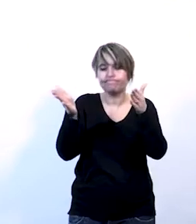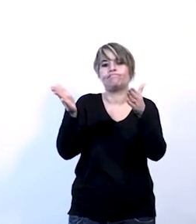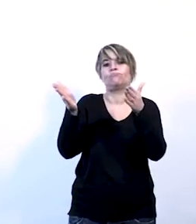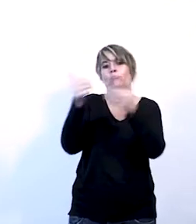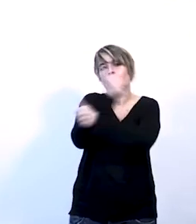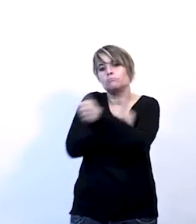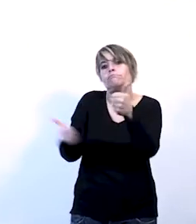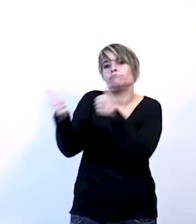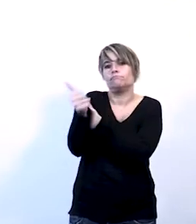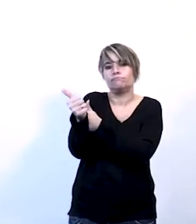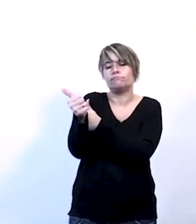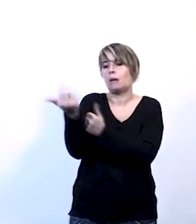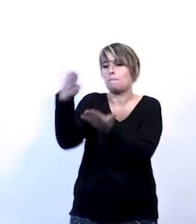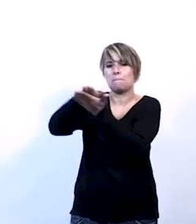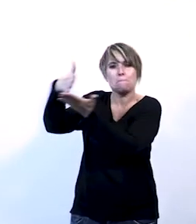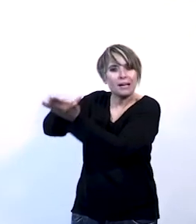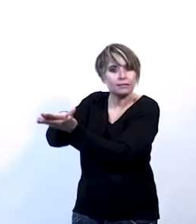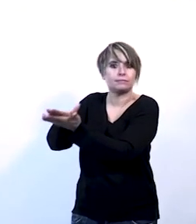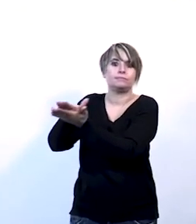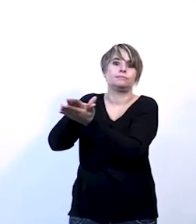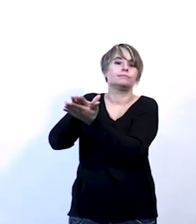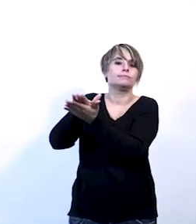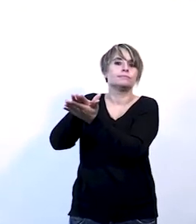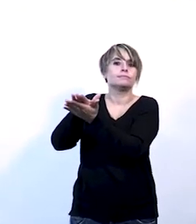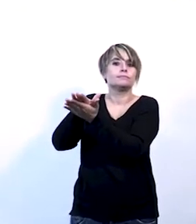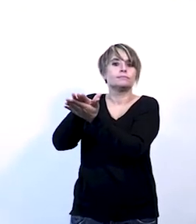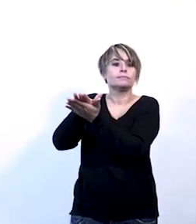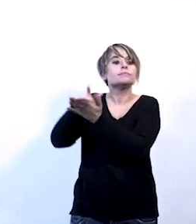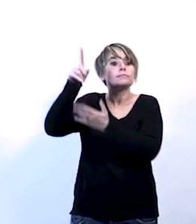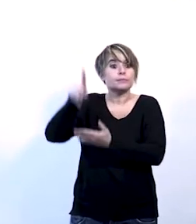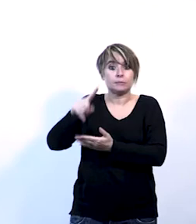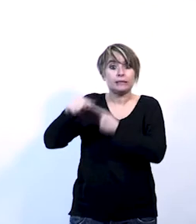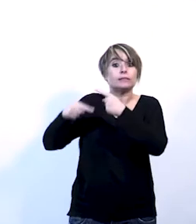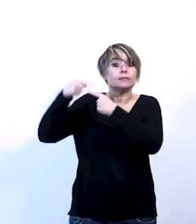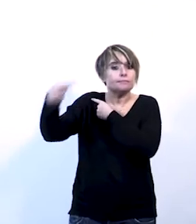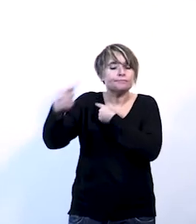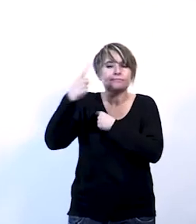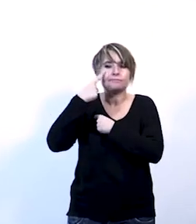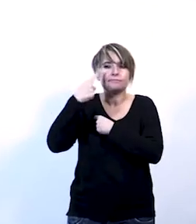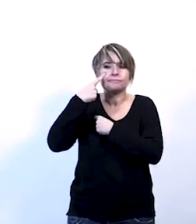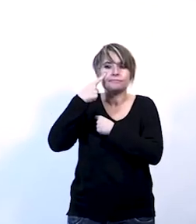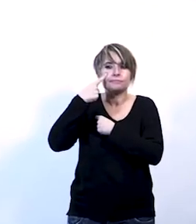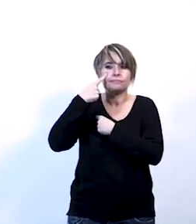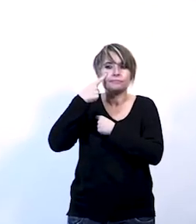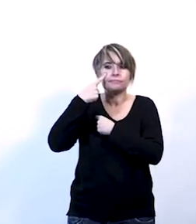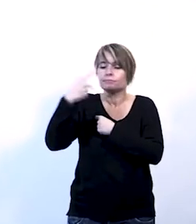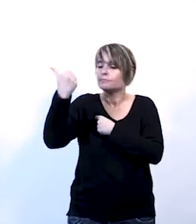página de la matanza que pasó y inmediatamente se